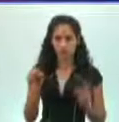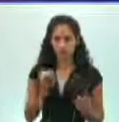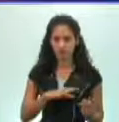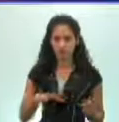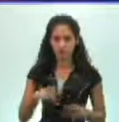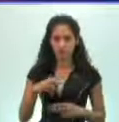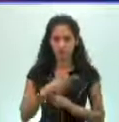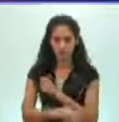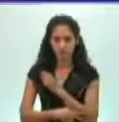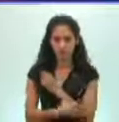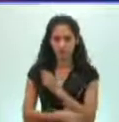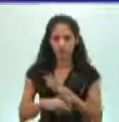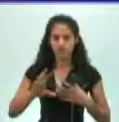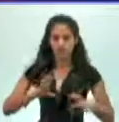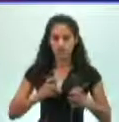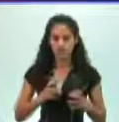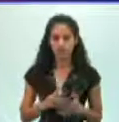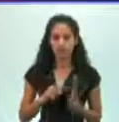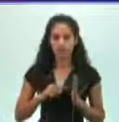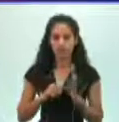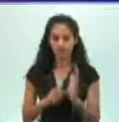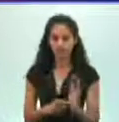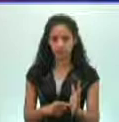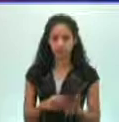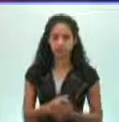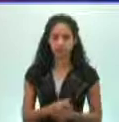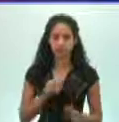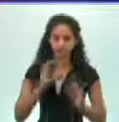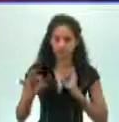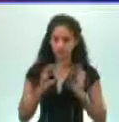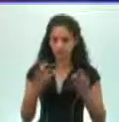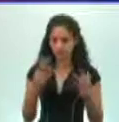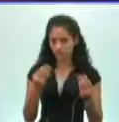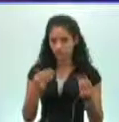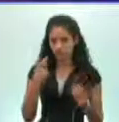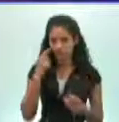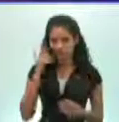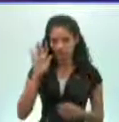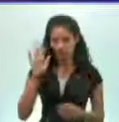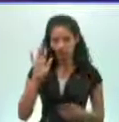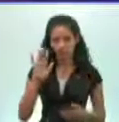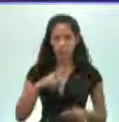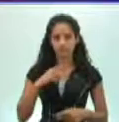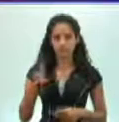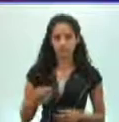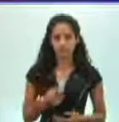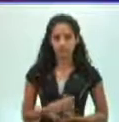través de las distintas formas de representación. Cuídate, nos vemos en la próxima.